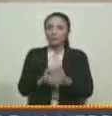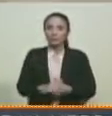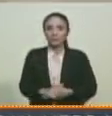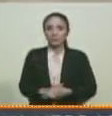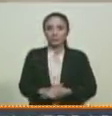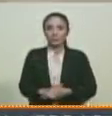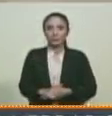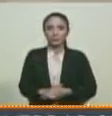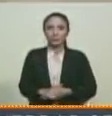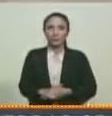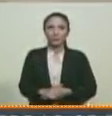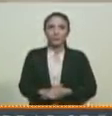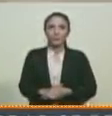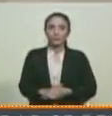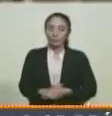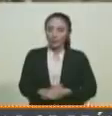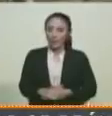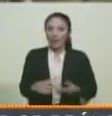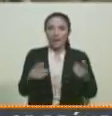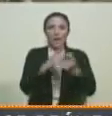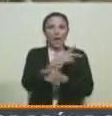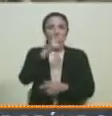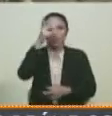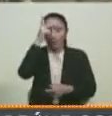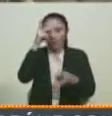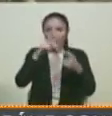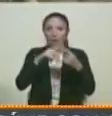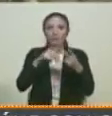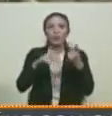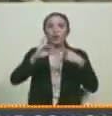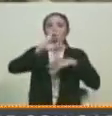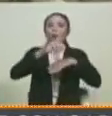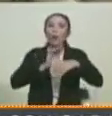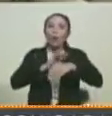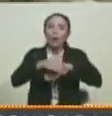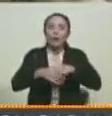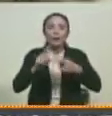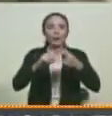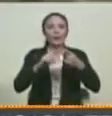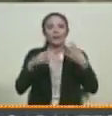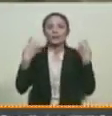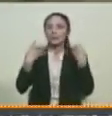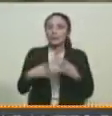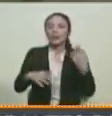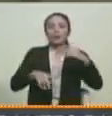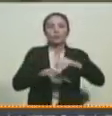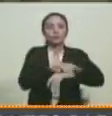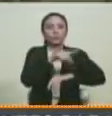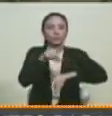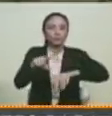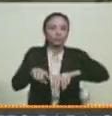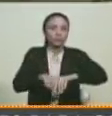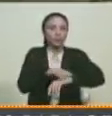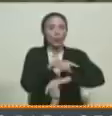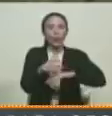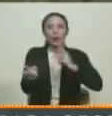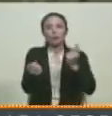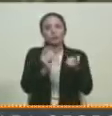Taret, Jorge, Cilia me han acompañado en esas reuniones. Horas y horas